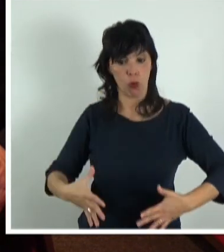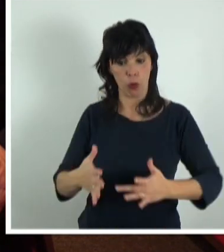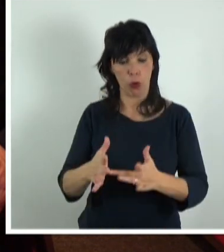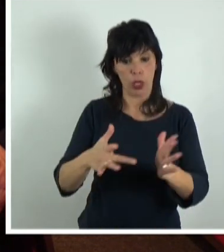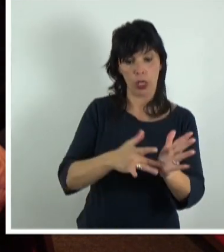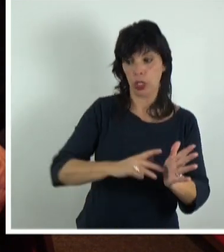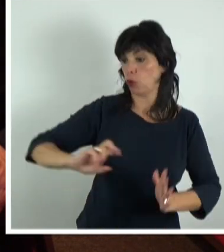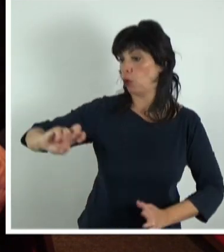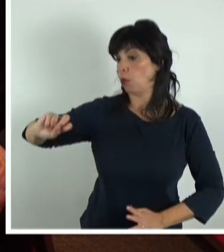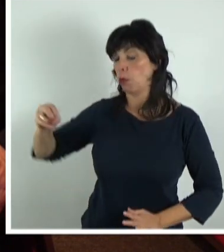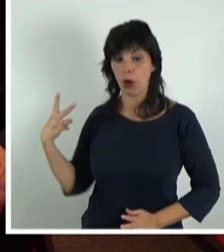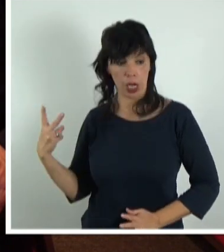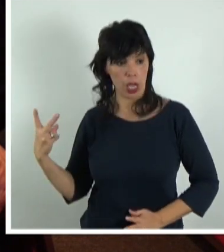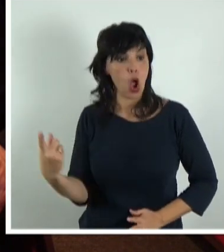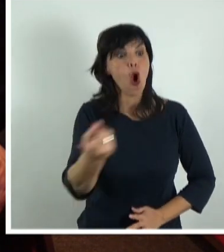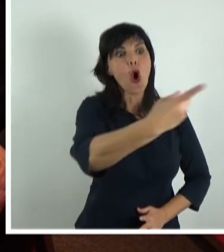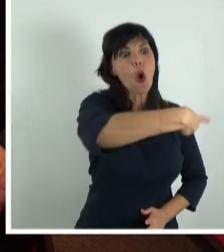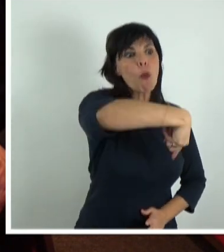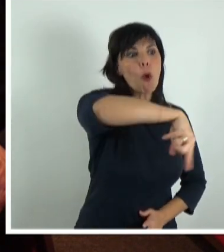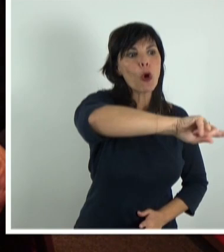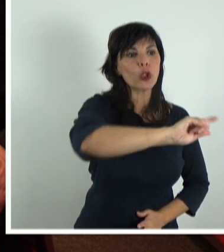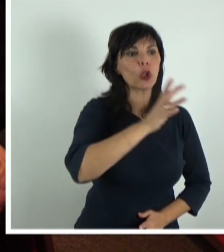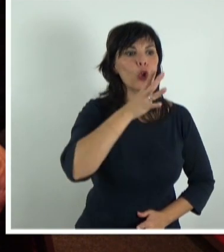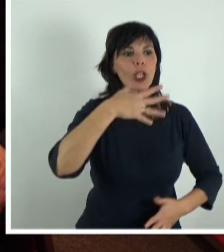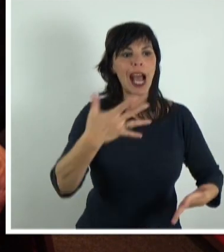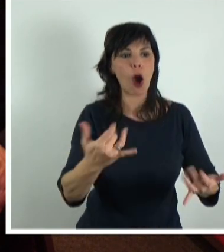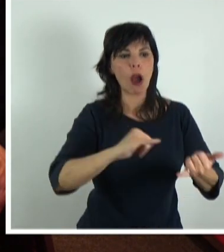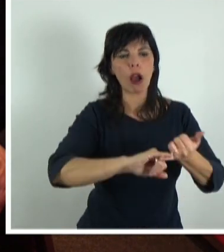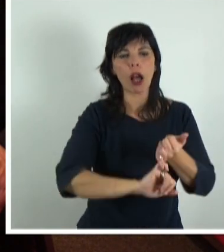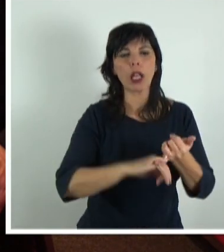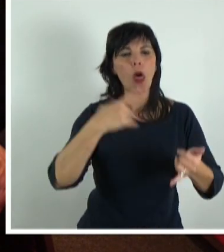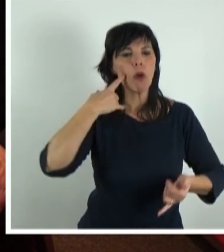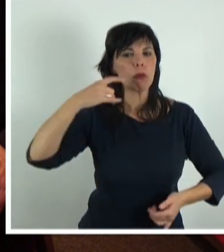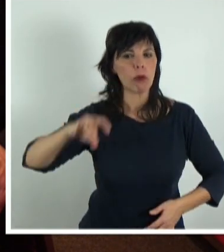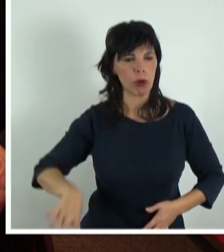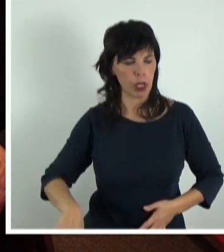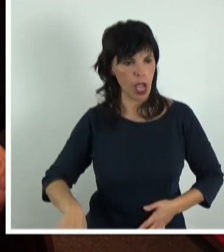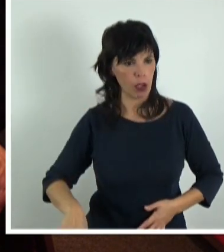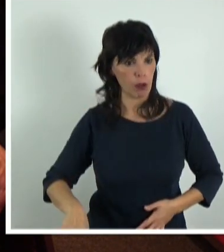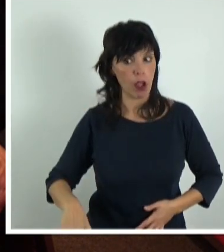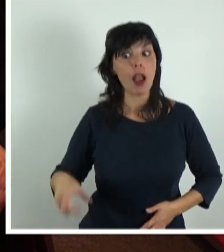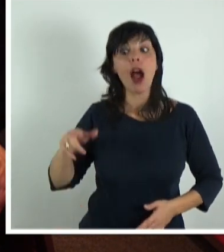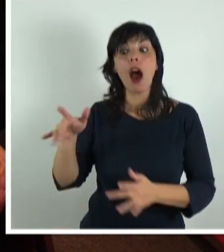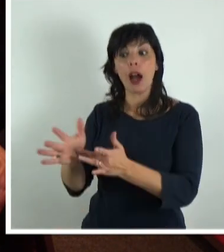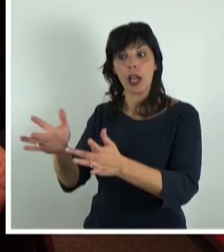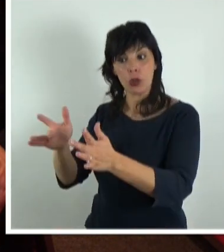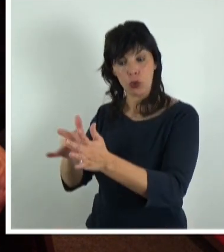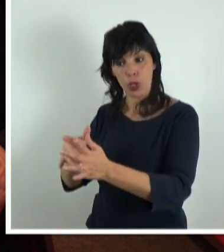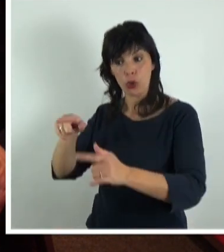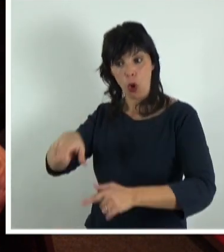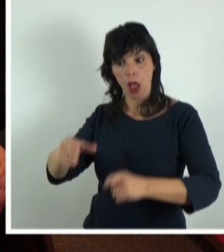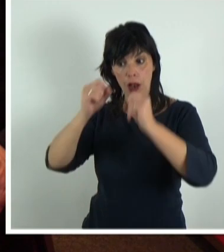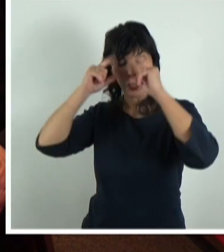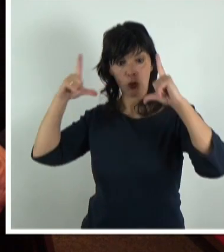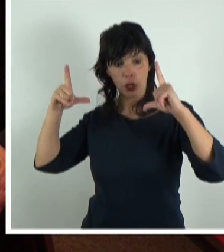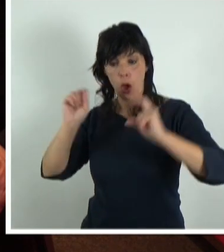para que sea este otro del que resucitó de los muertos, a fin de que llevemos